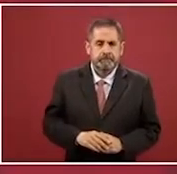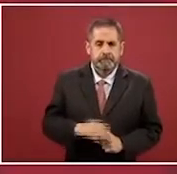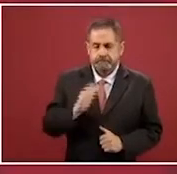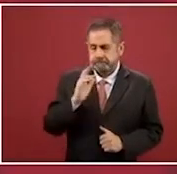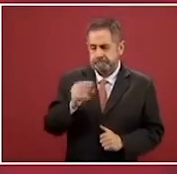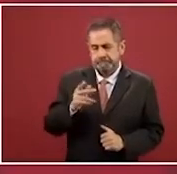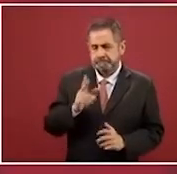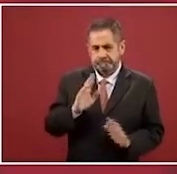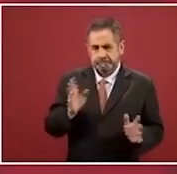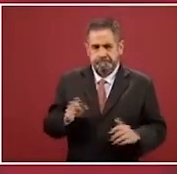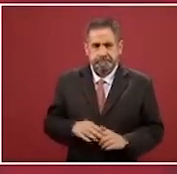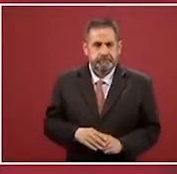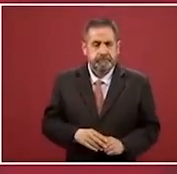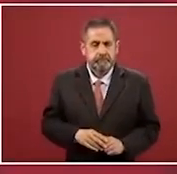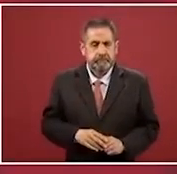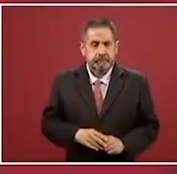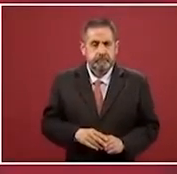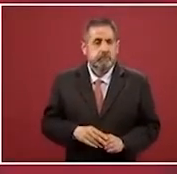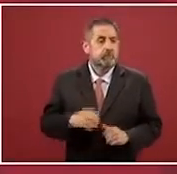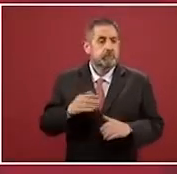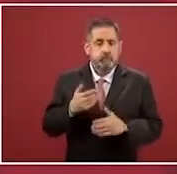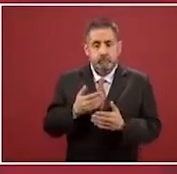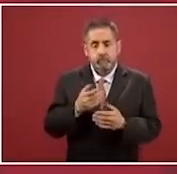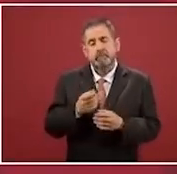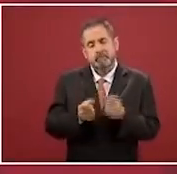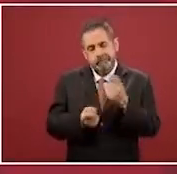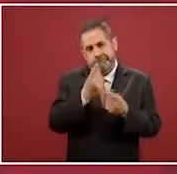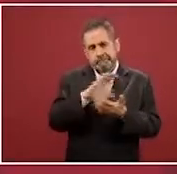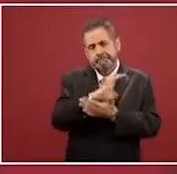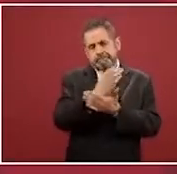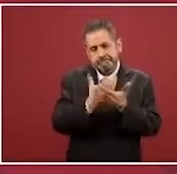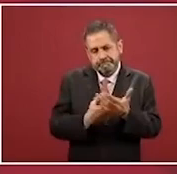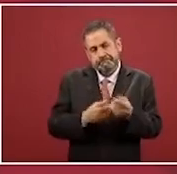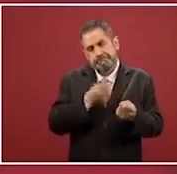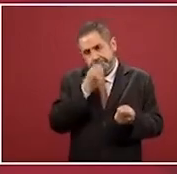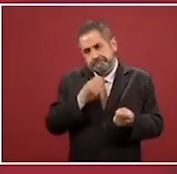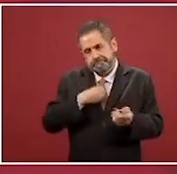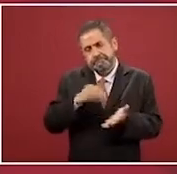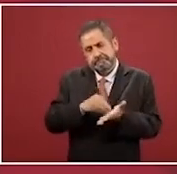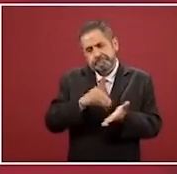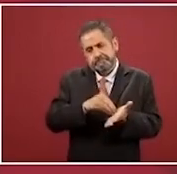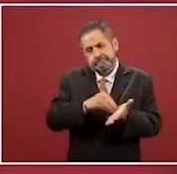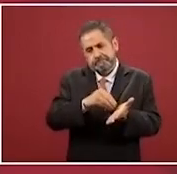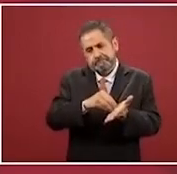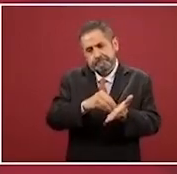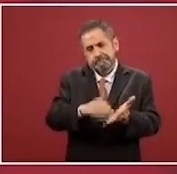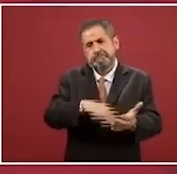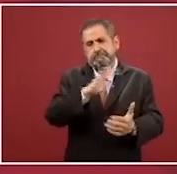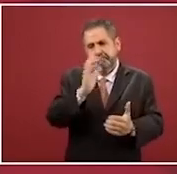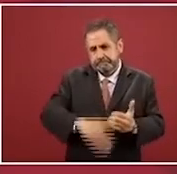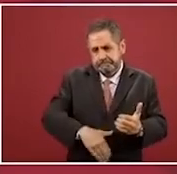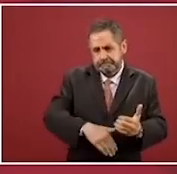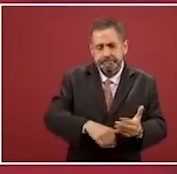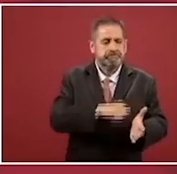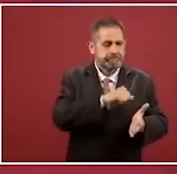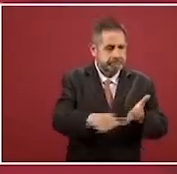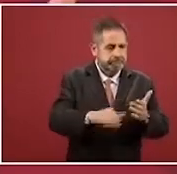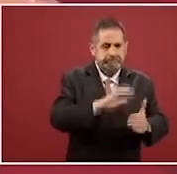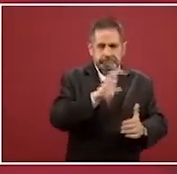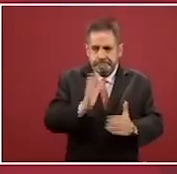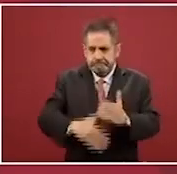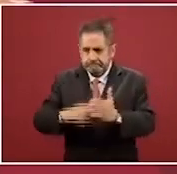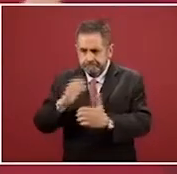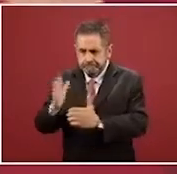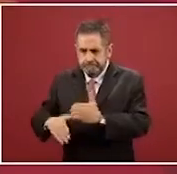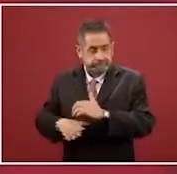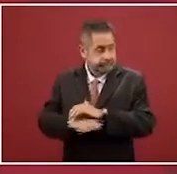se permite. Hay contratos vigentes y poco a poco se van a ir cancelando. Pero es